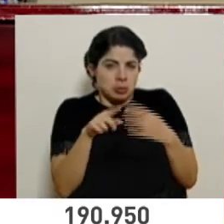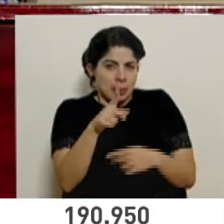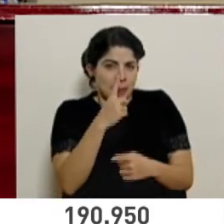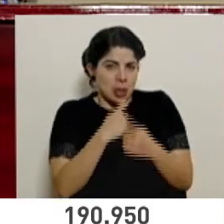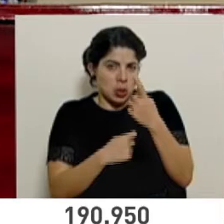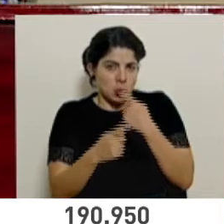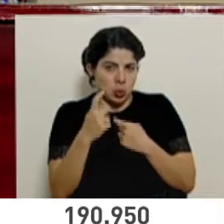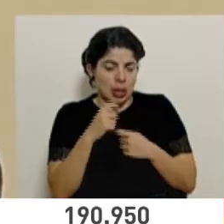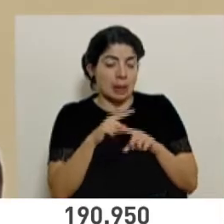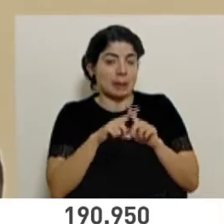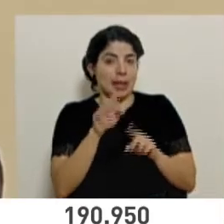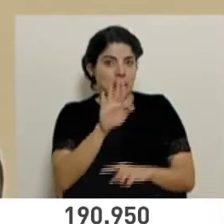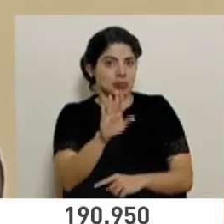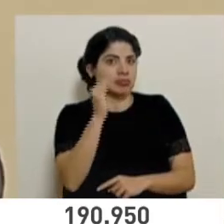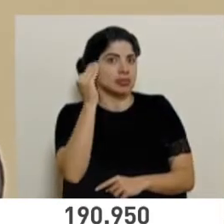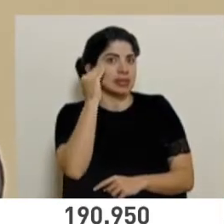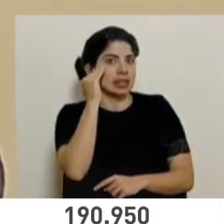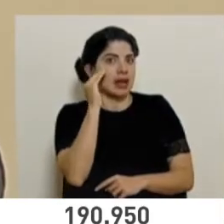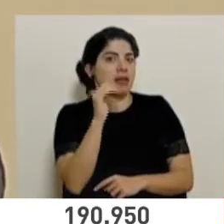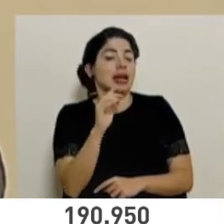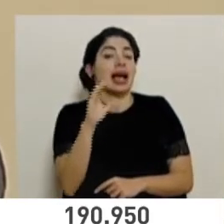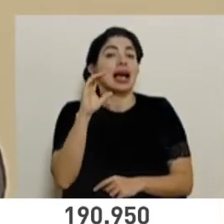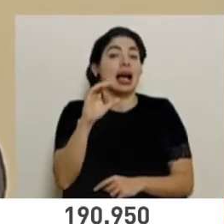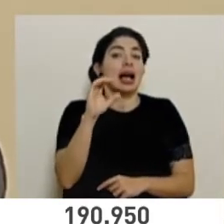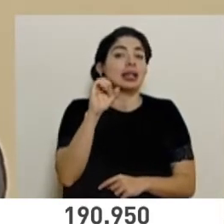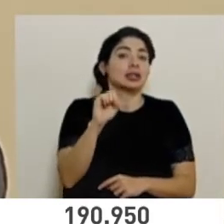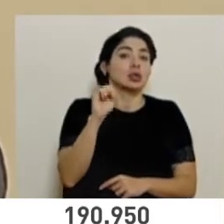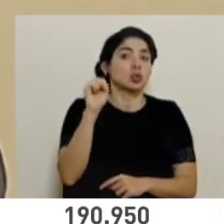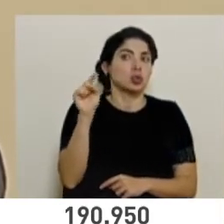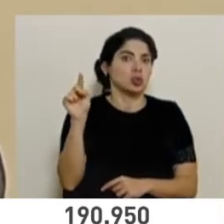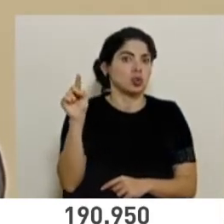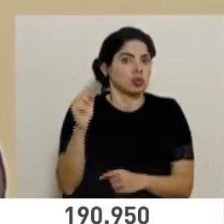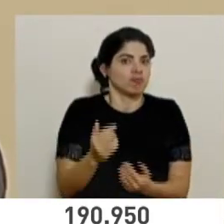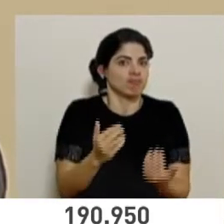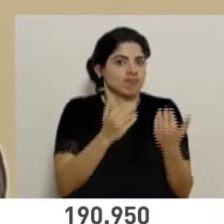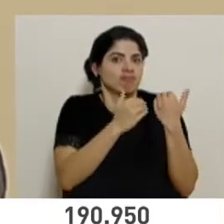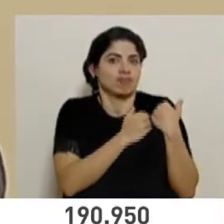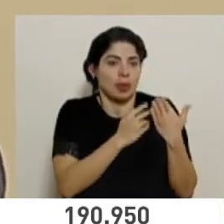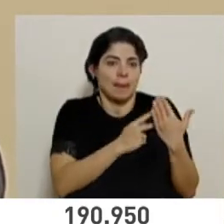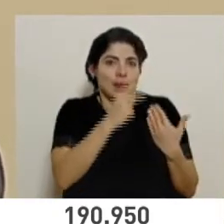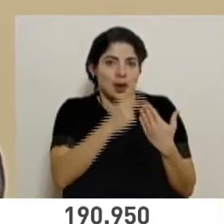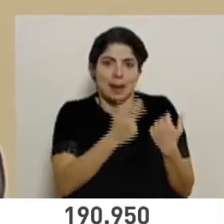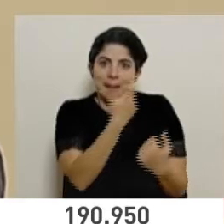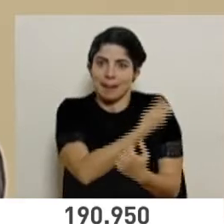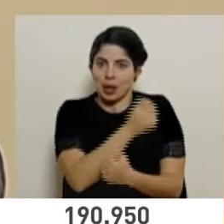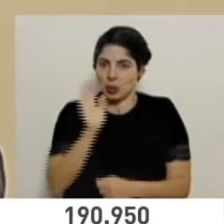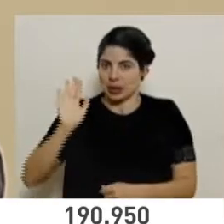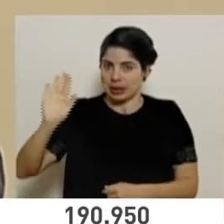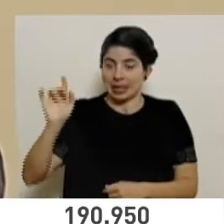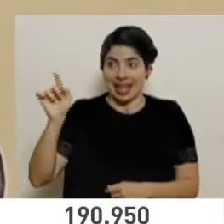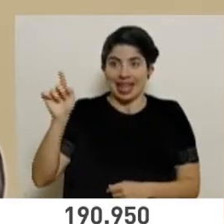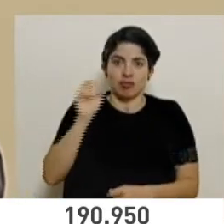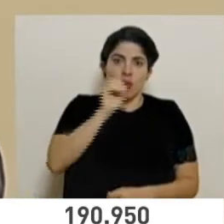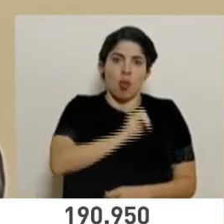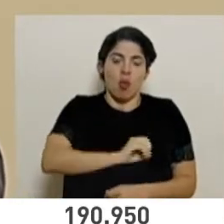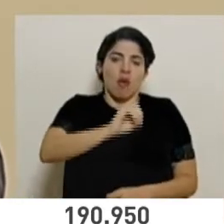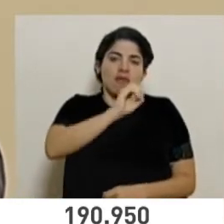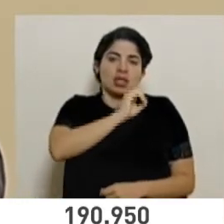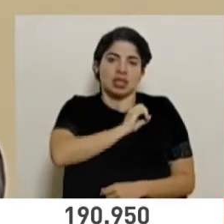en el entendido que pues, la Caja Costarricense de Seguro Social es la unidad ejecutora del programa de vacunación y es el ente